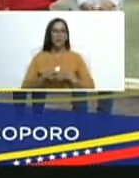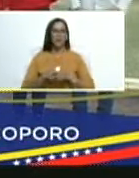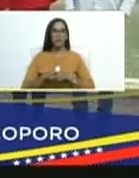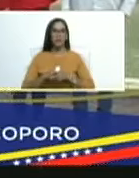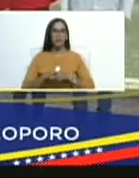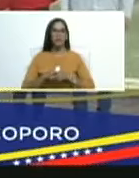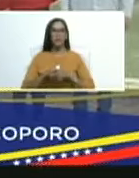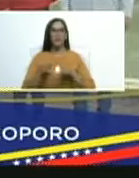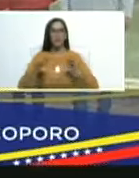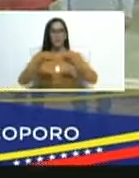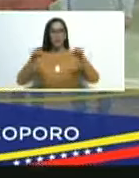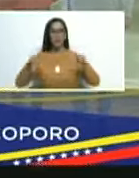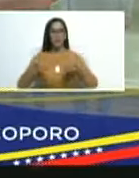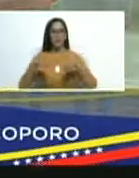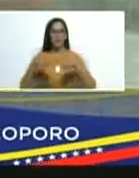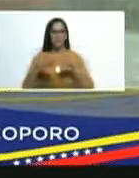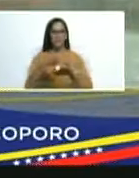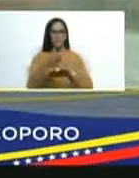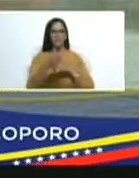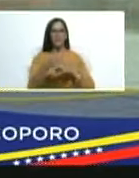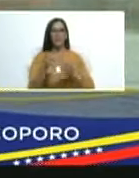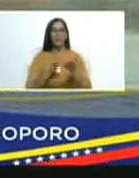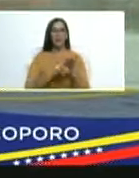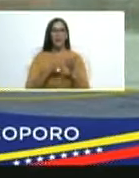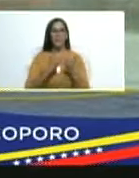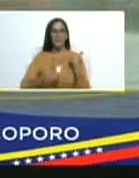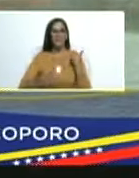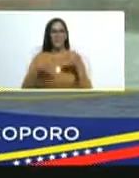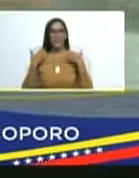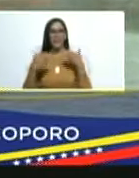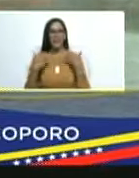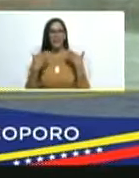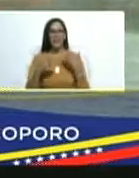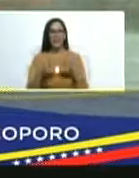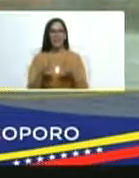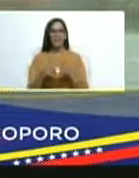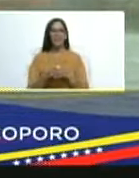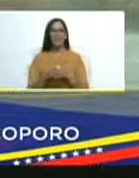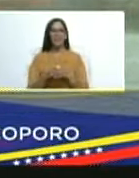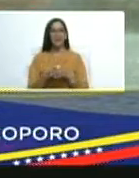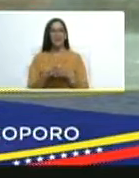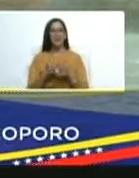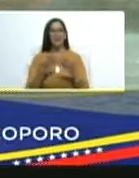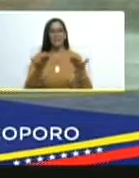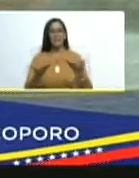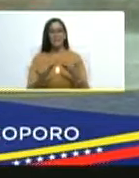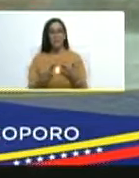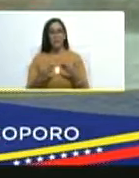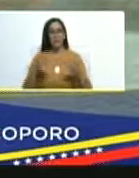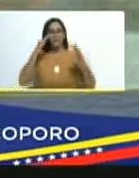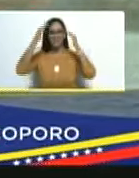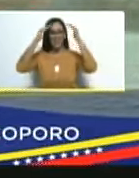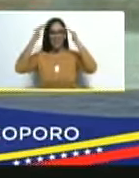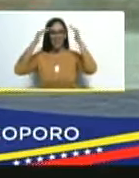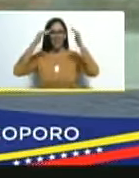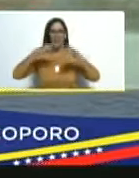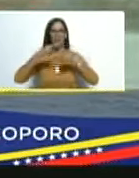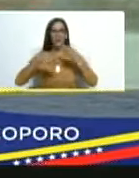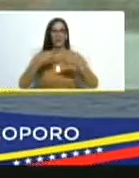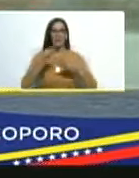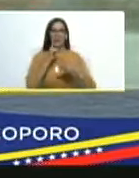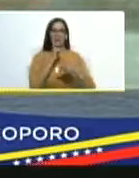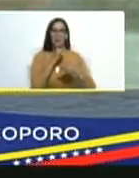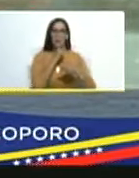agricultores. De verdad, presidente, alegre, contenta. Reciba un saludo revolucionario en nombre